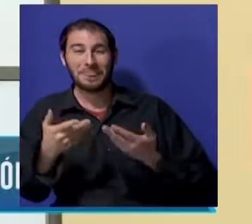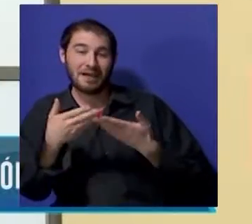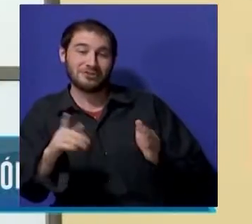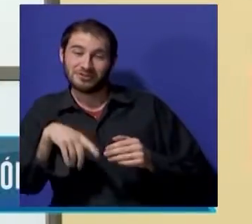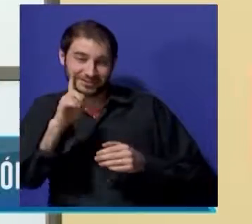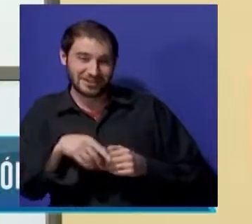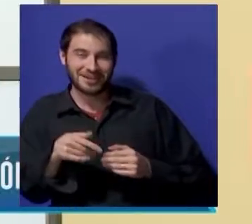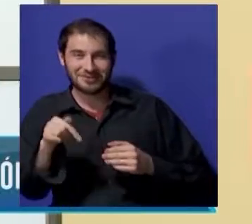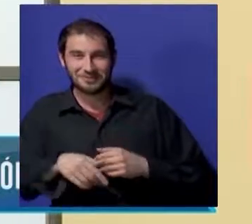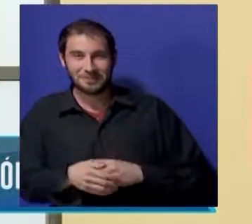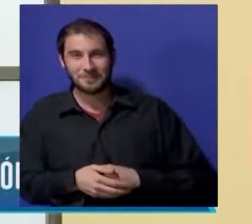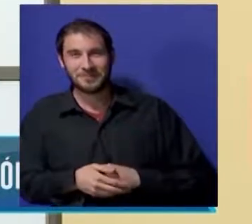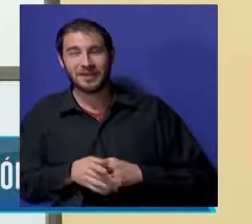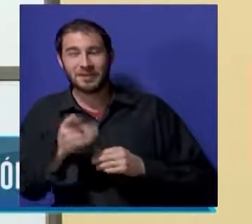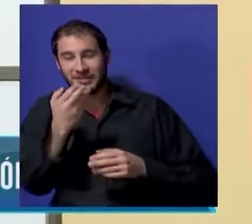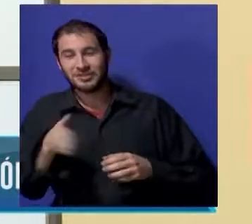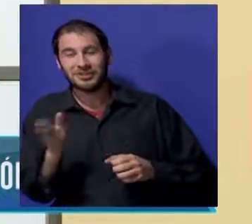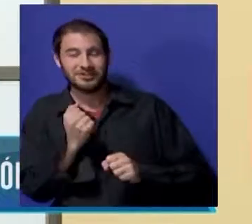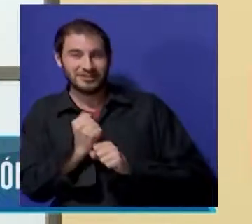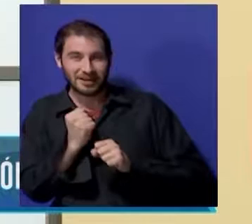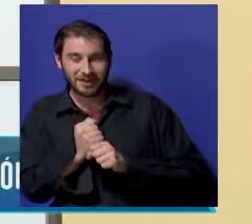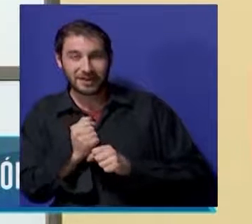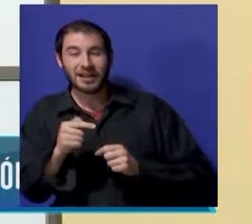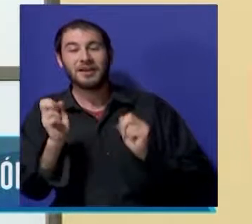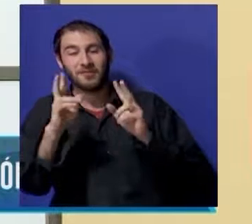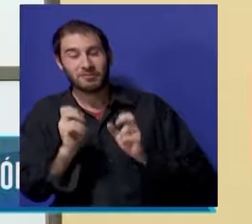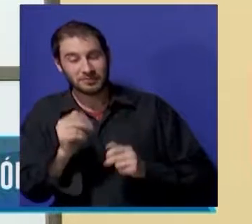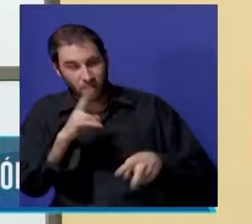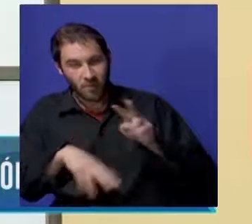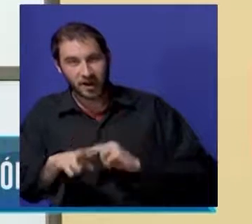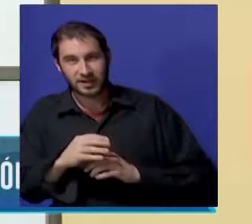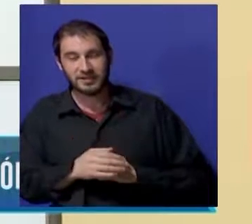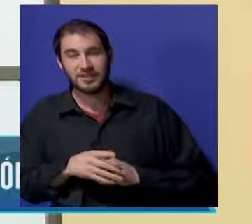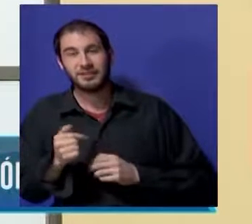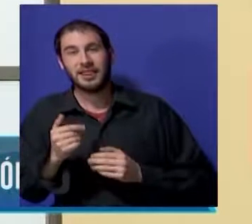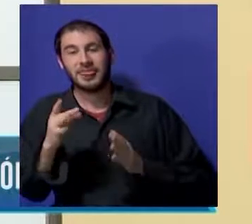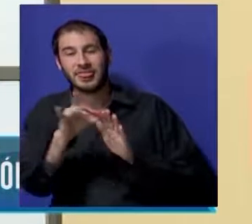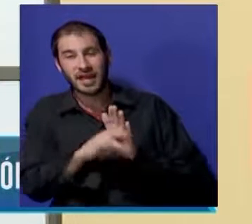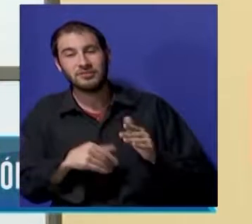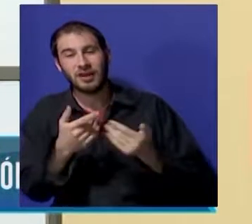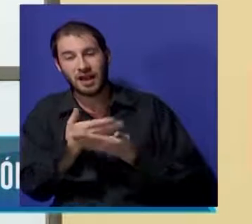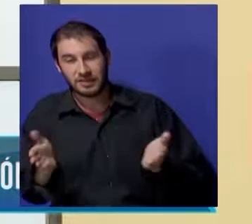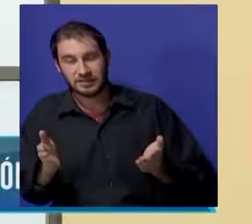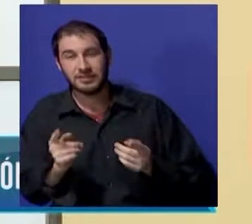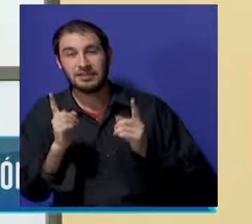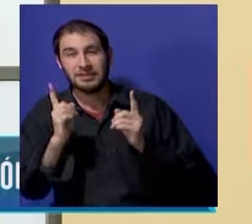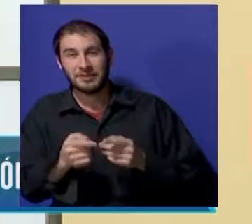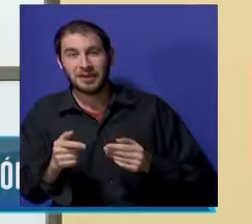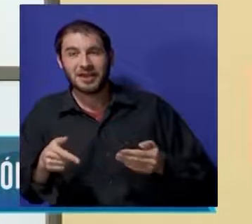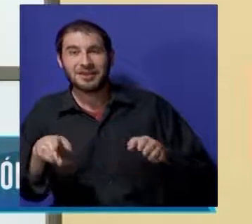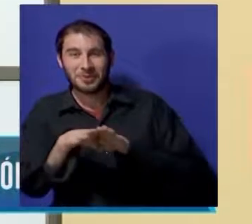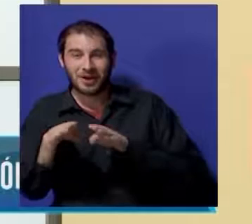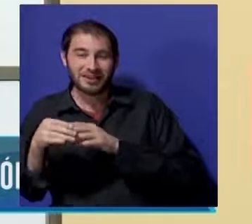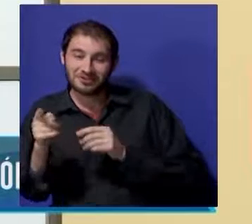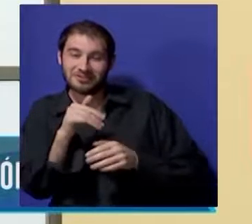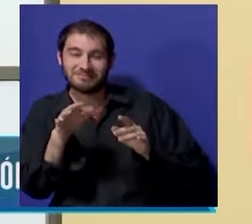el día de hoy y todos trabajamos en buscar información, trabajamos en bases de datos abiertas y trabajando en forma simultánea, todo